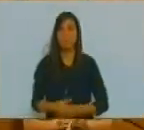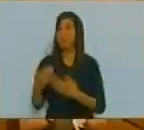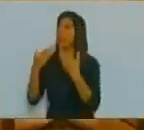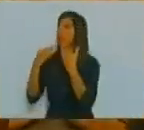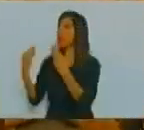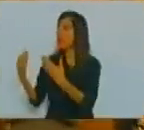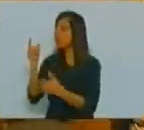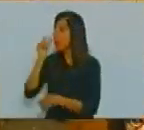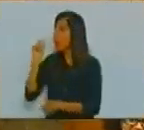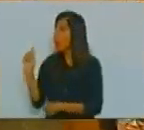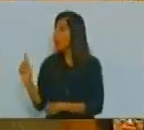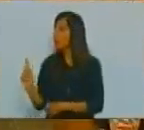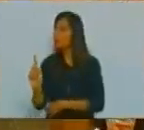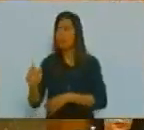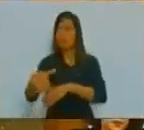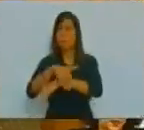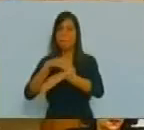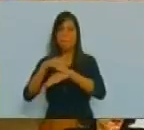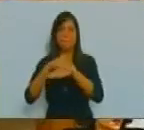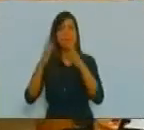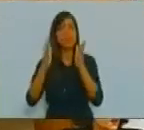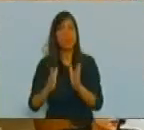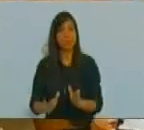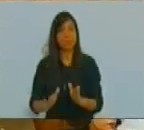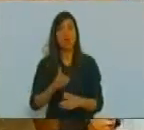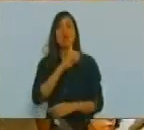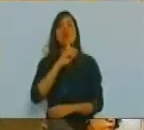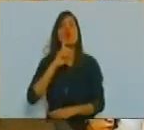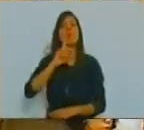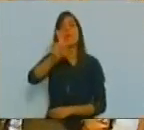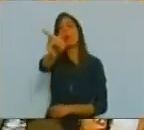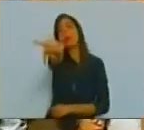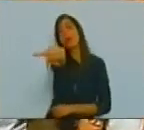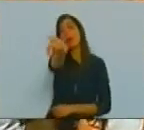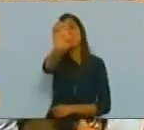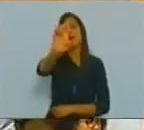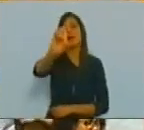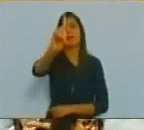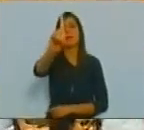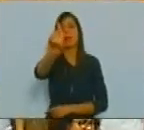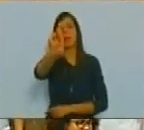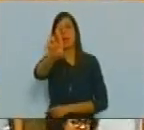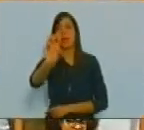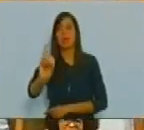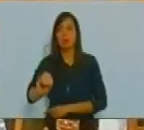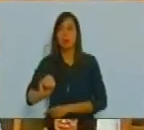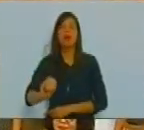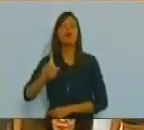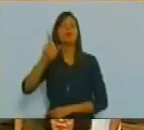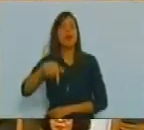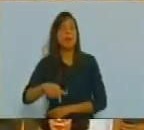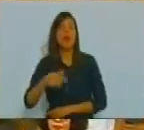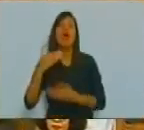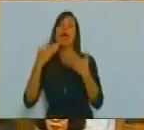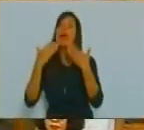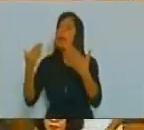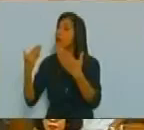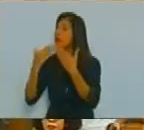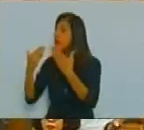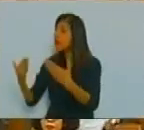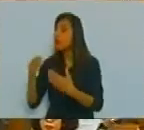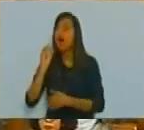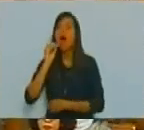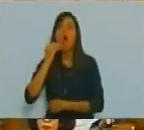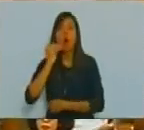ministro pedro infante yo quiero agradecer a los jóvenes compañeros de robert aquí estoy viendo las